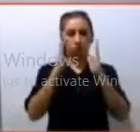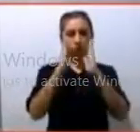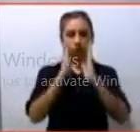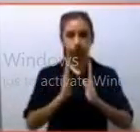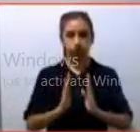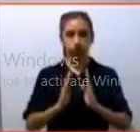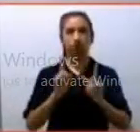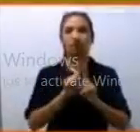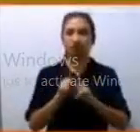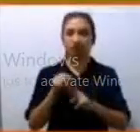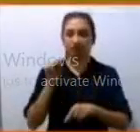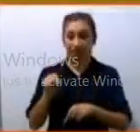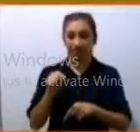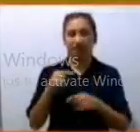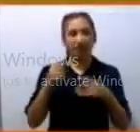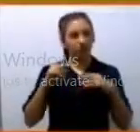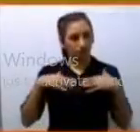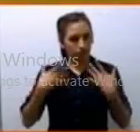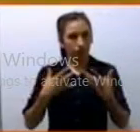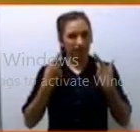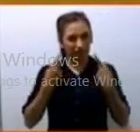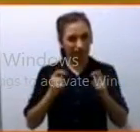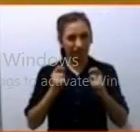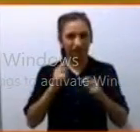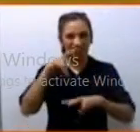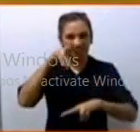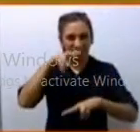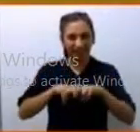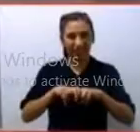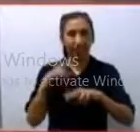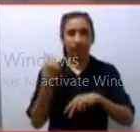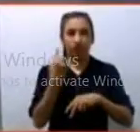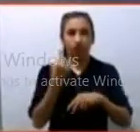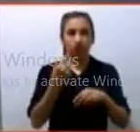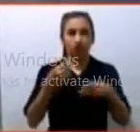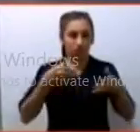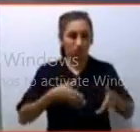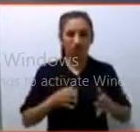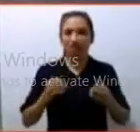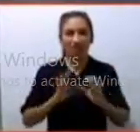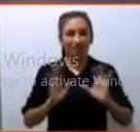que al menos él trate de mantenerse sentado solo sin la ayuda de las bachas.